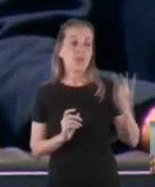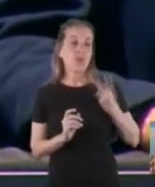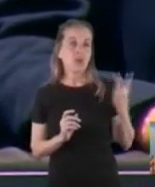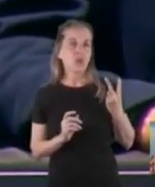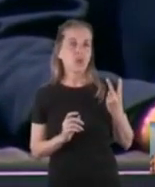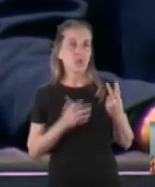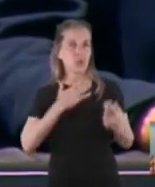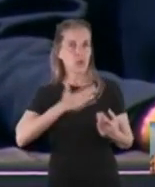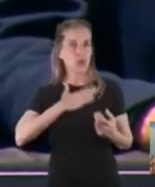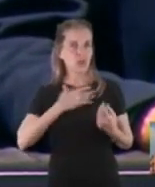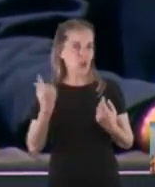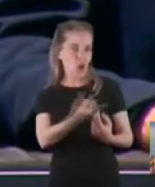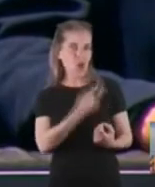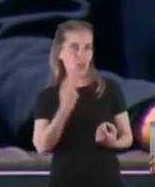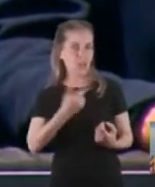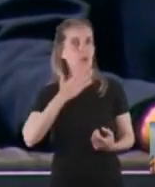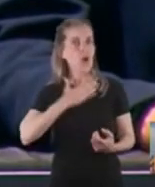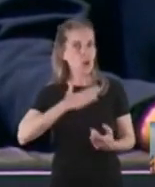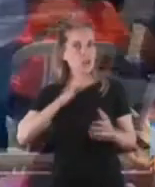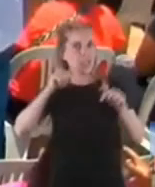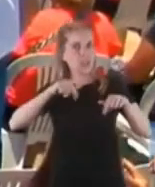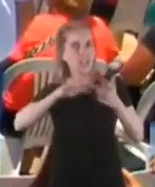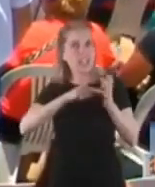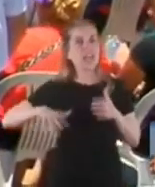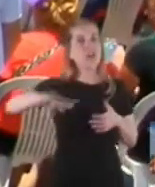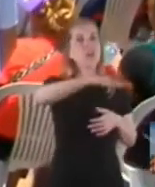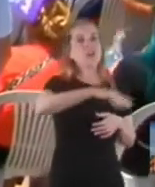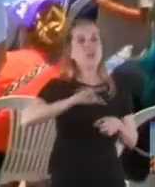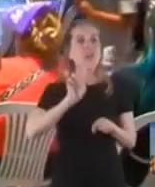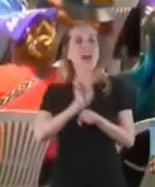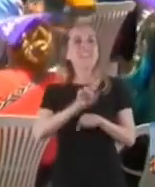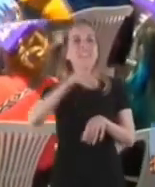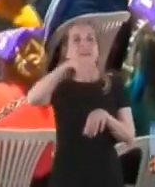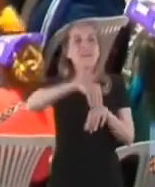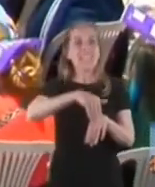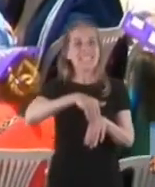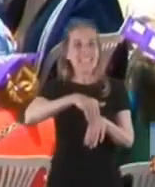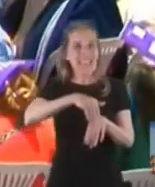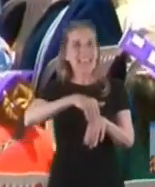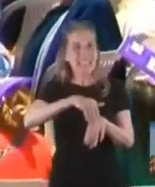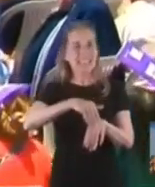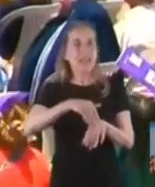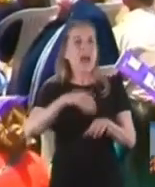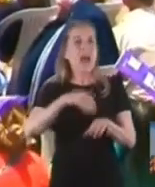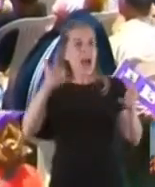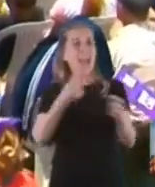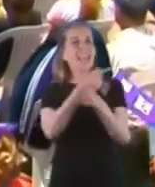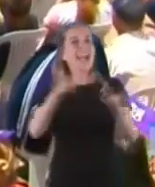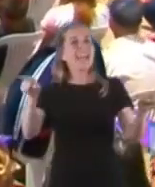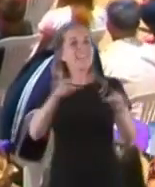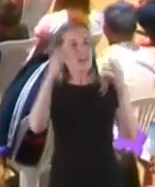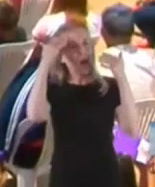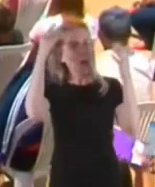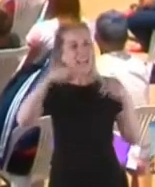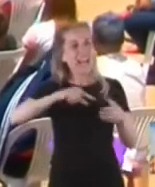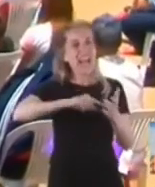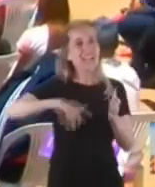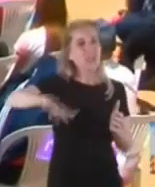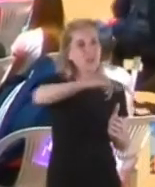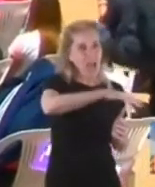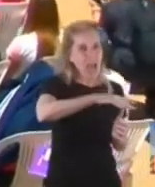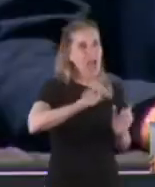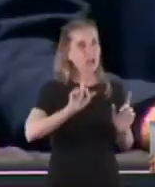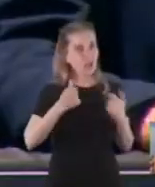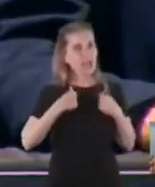Nosotros estamos muy contentos hoy que aquí en Villa Mercedes, la ciudad de la calle Angosta, tantas veces cantada por nosotros, alguna vez tocada